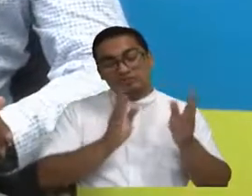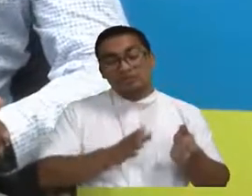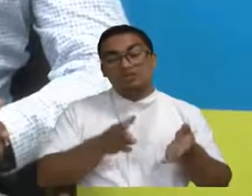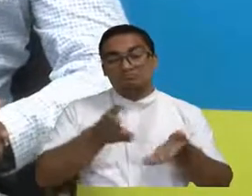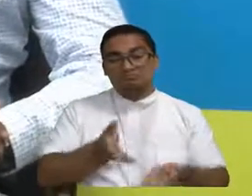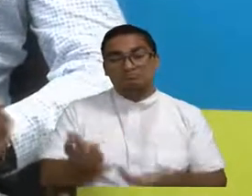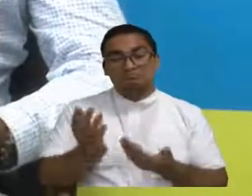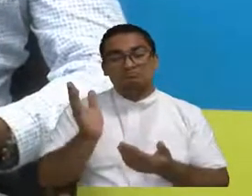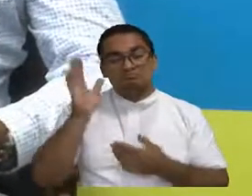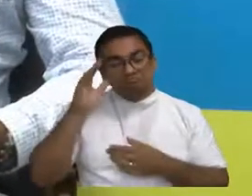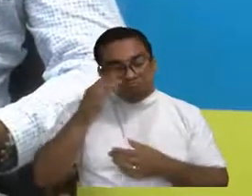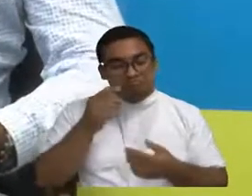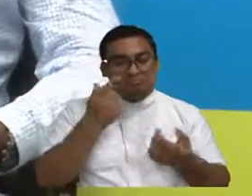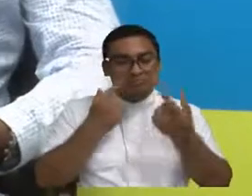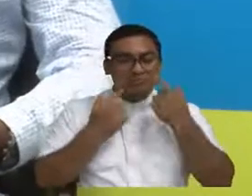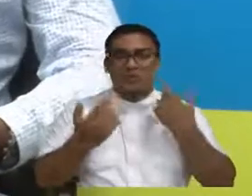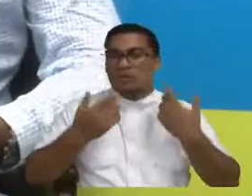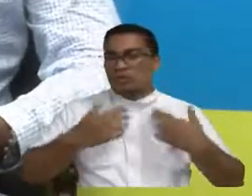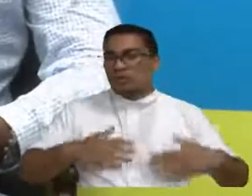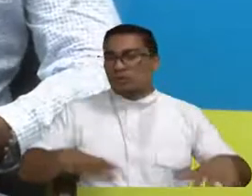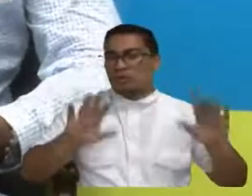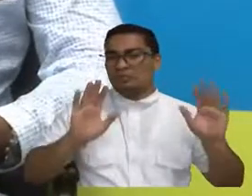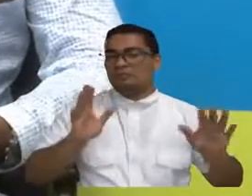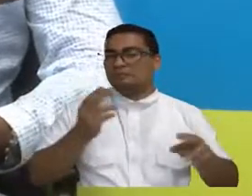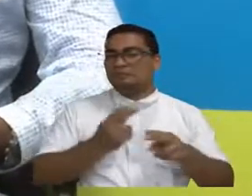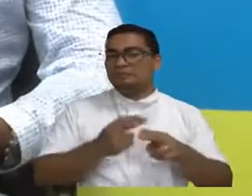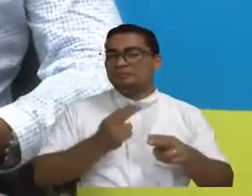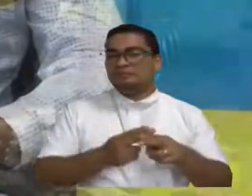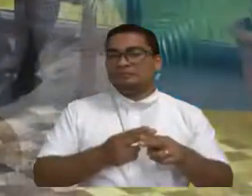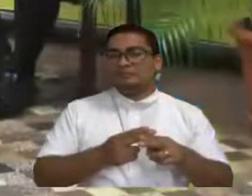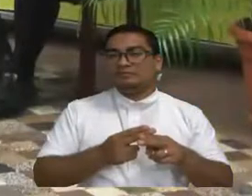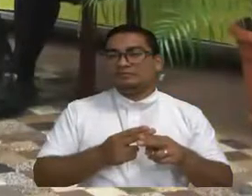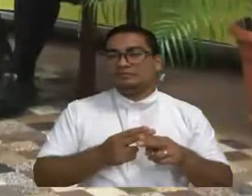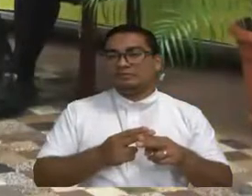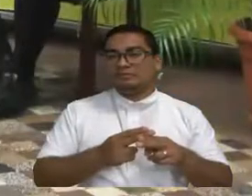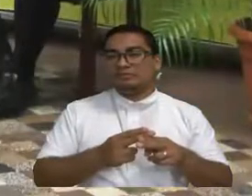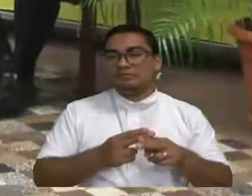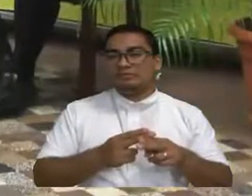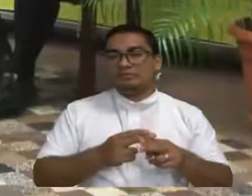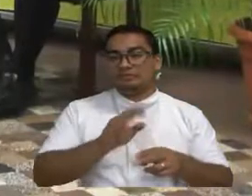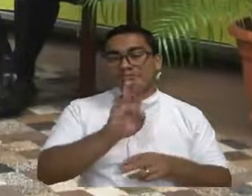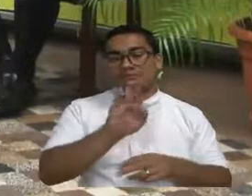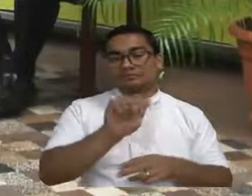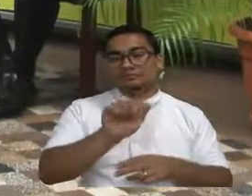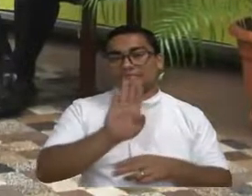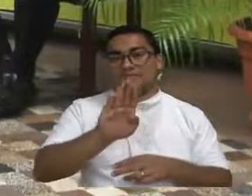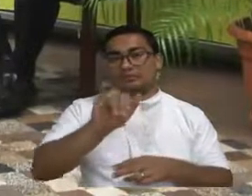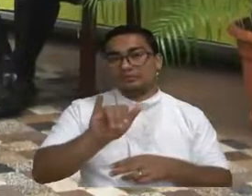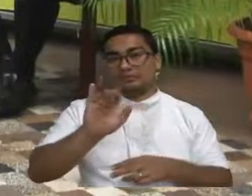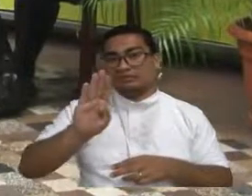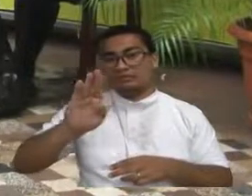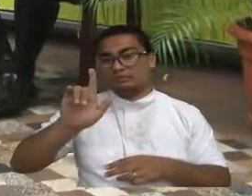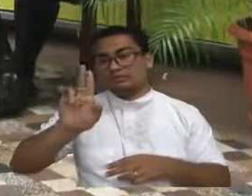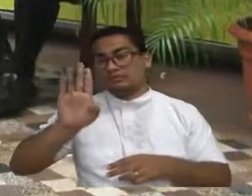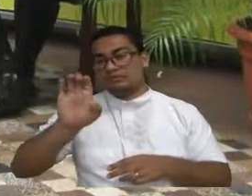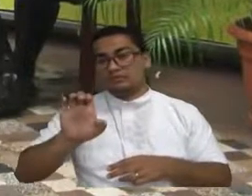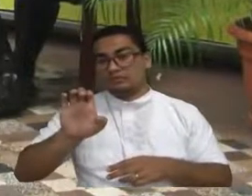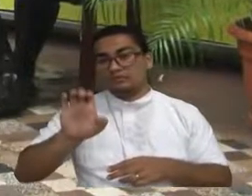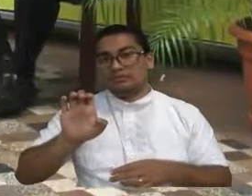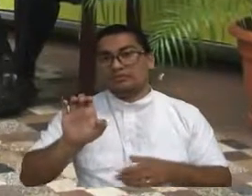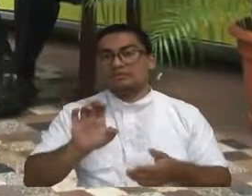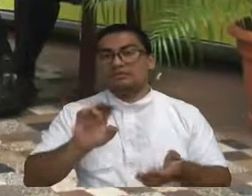luz, es algo normal que se llama... tristeza postparto, o baby blue, que dura